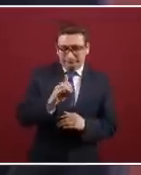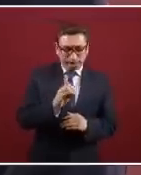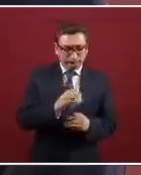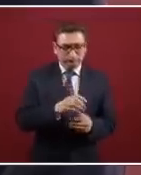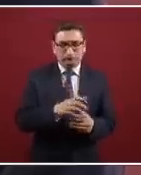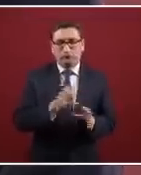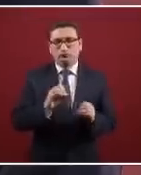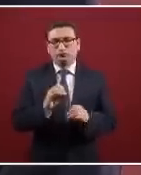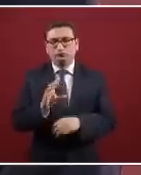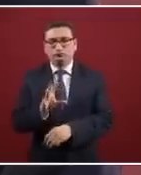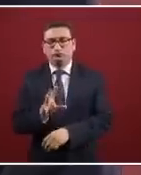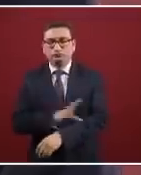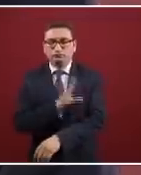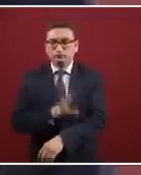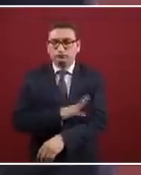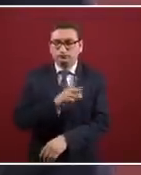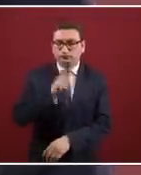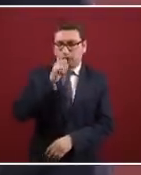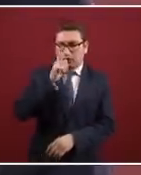por la luz,